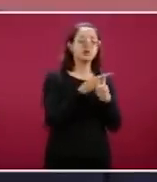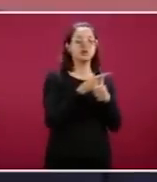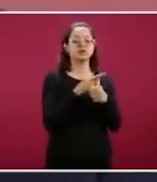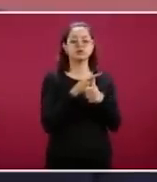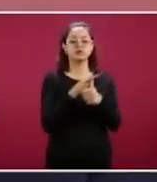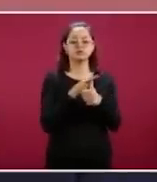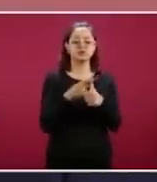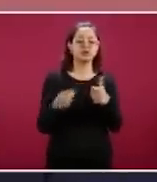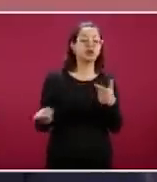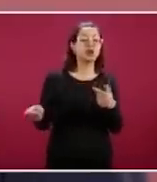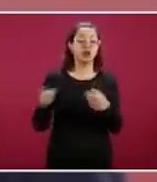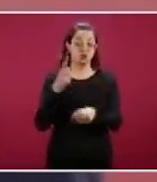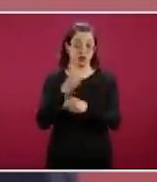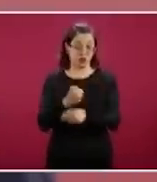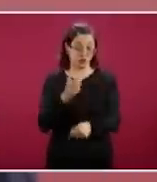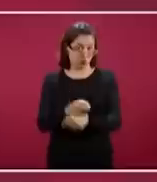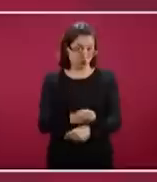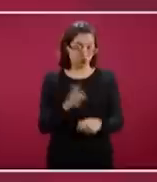Lo segundo,